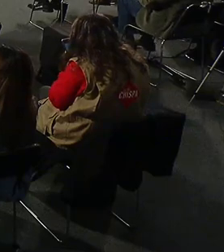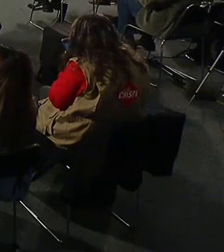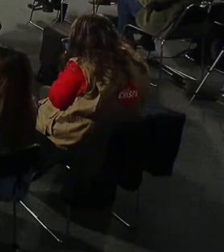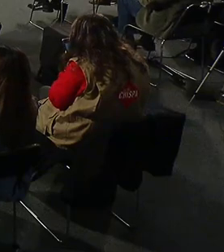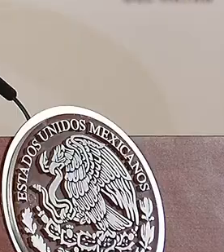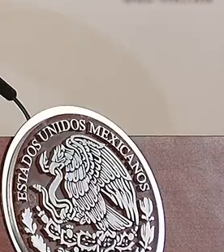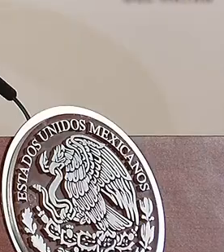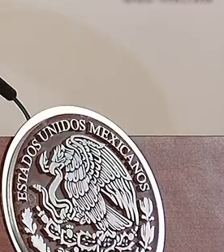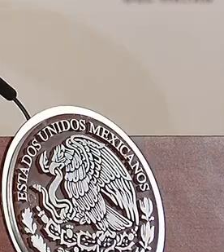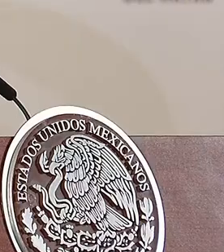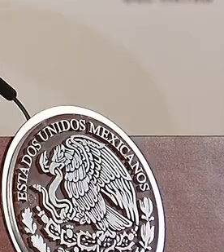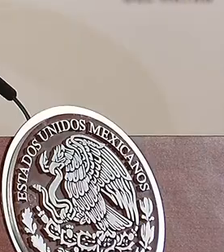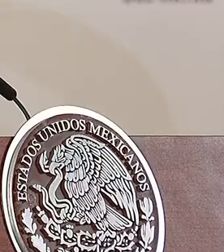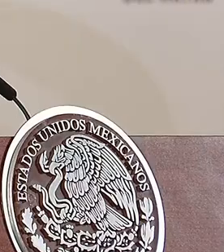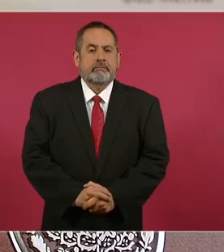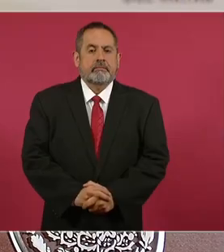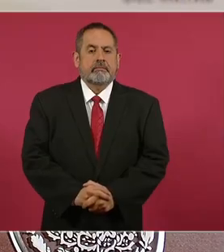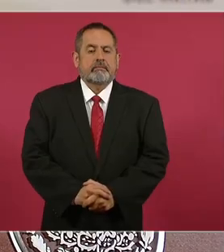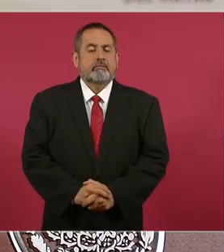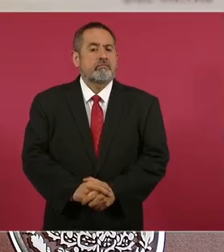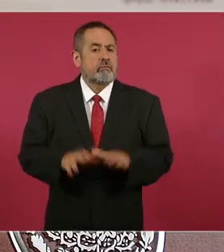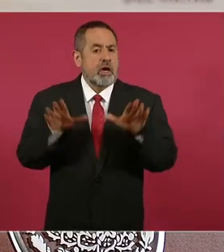un gran aeropuerto,